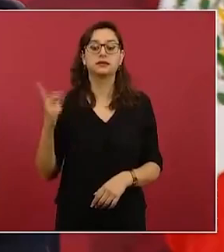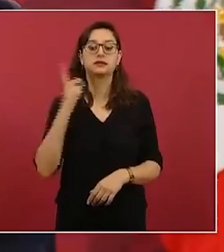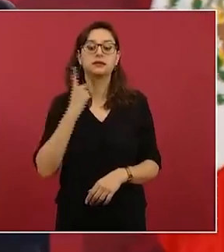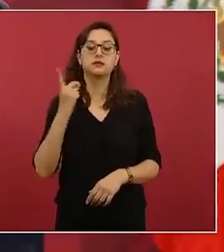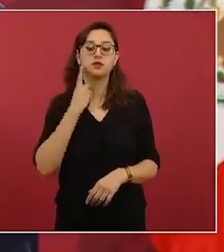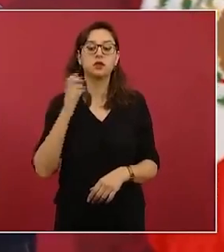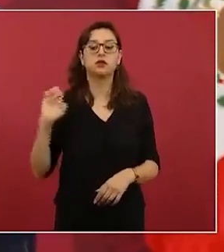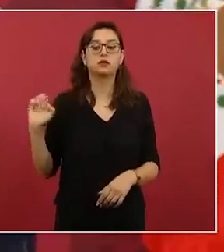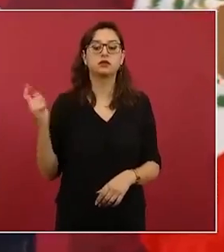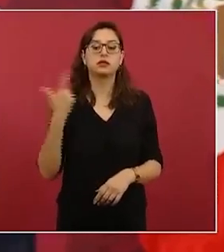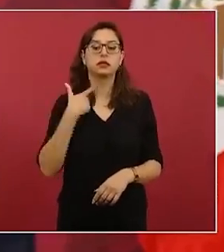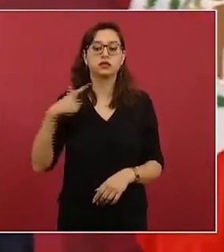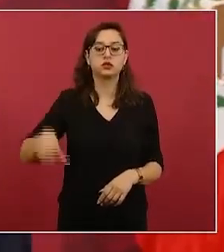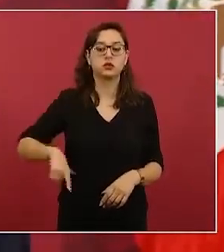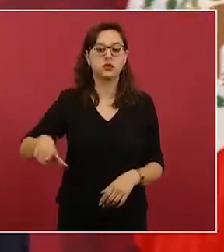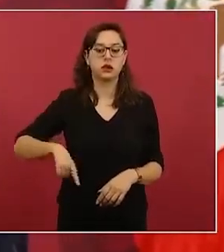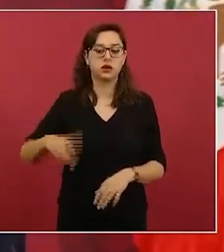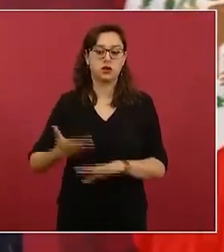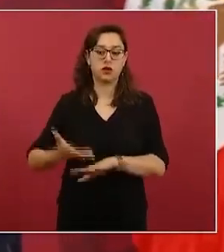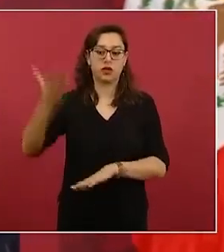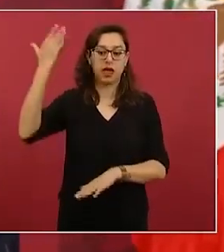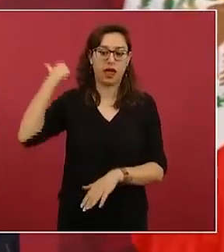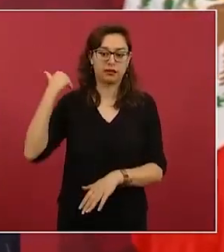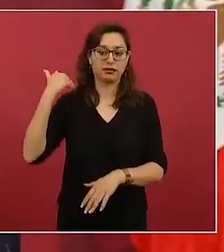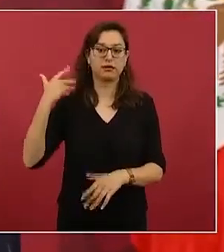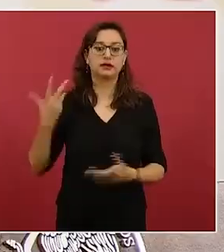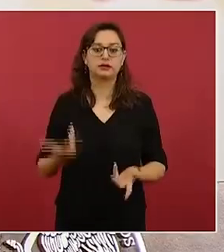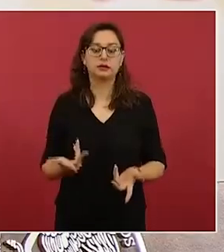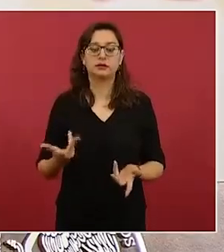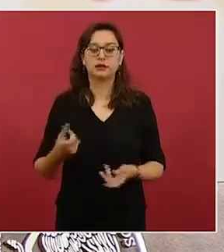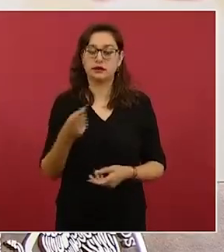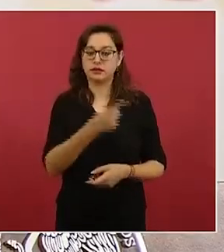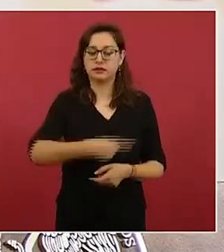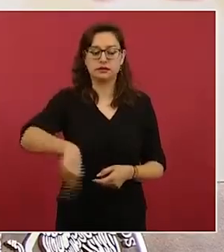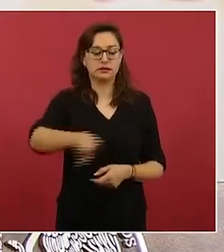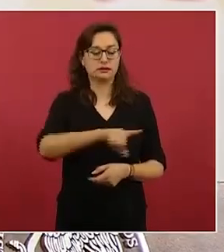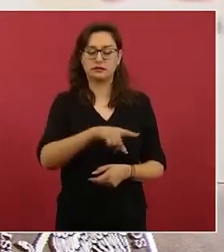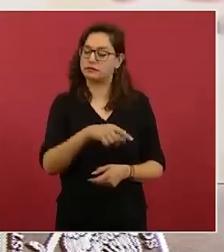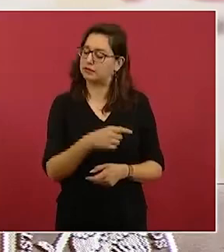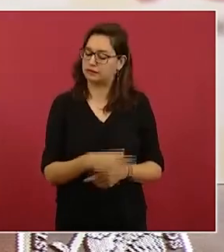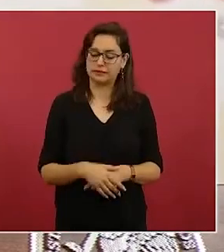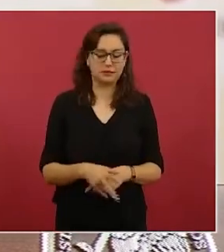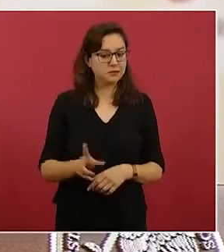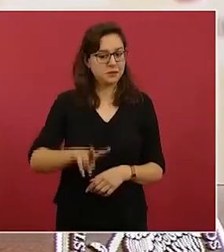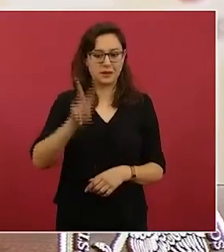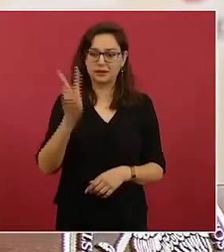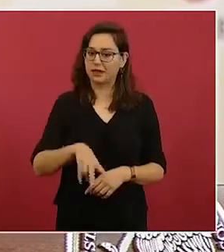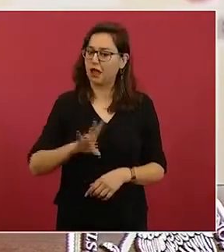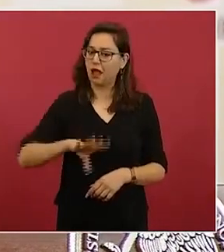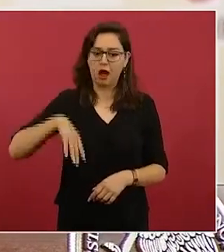de los gobiernos vendidos fue dejar